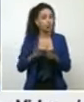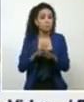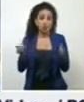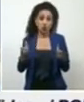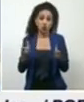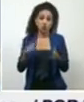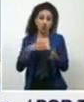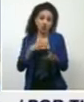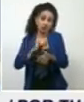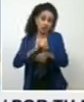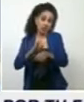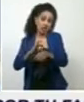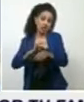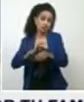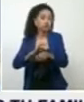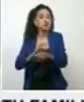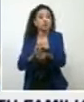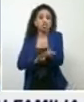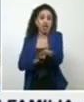que lamentablemente